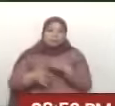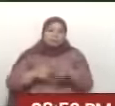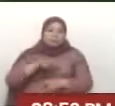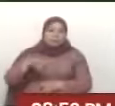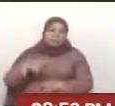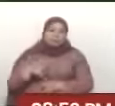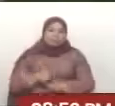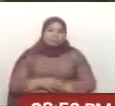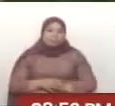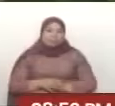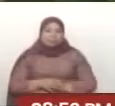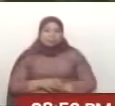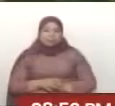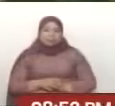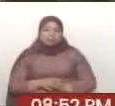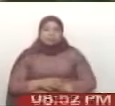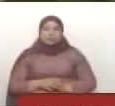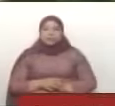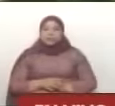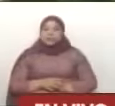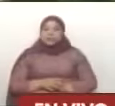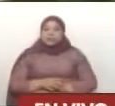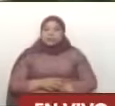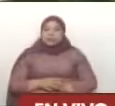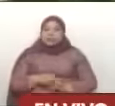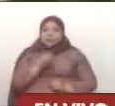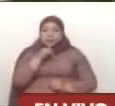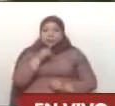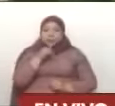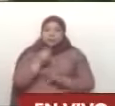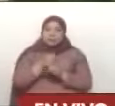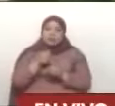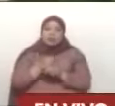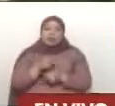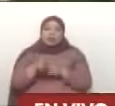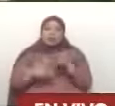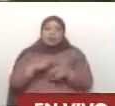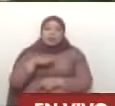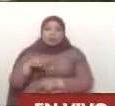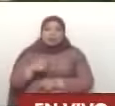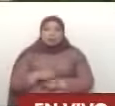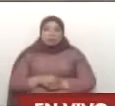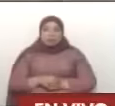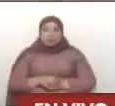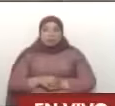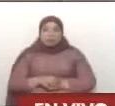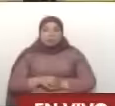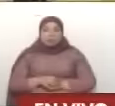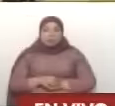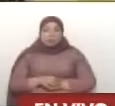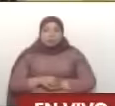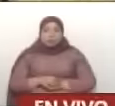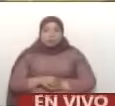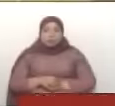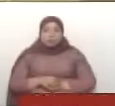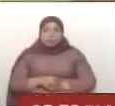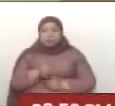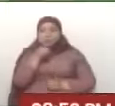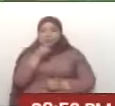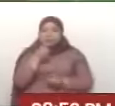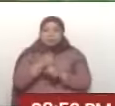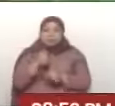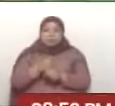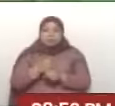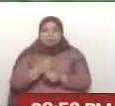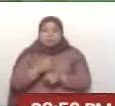lado e hicieron unos descubrimientos que te queda loco. La zona no turística.